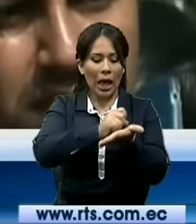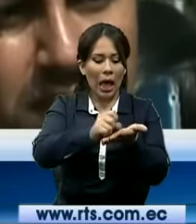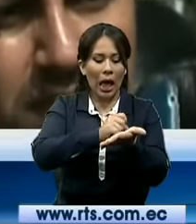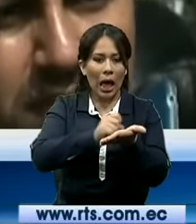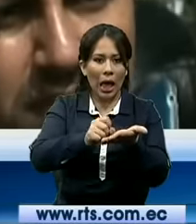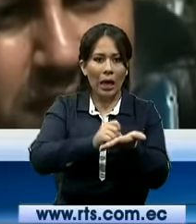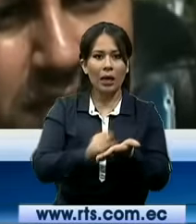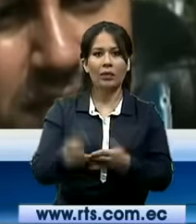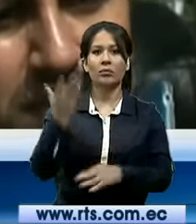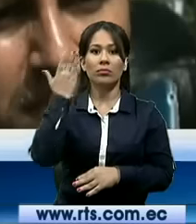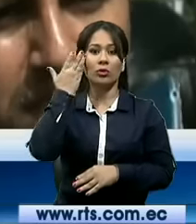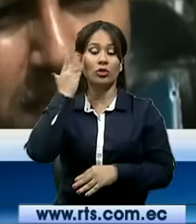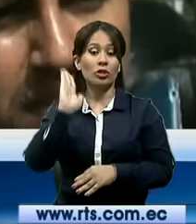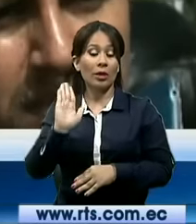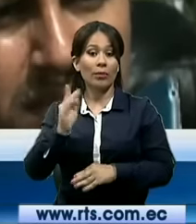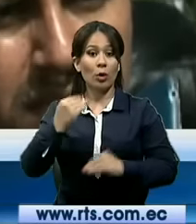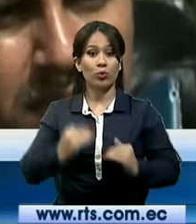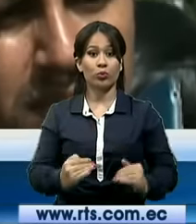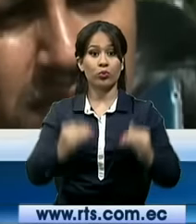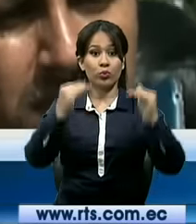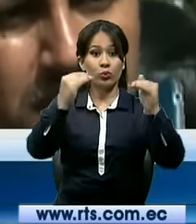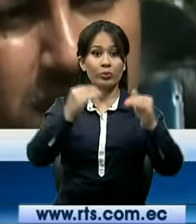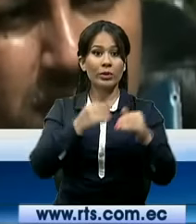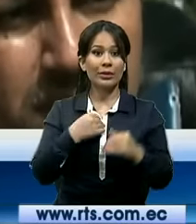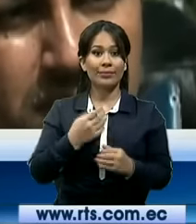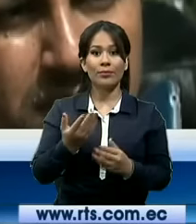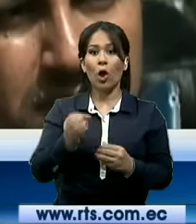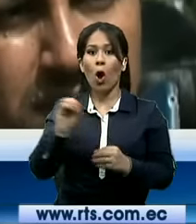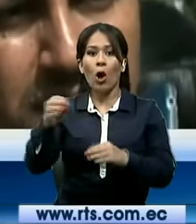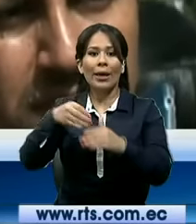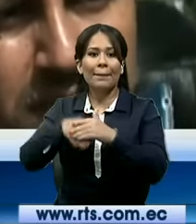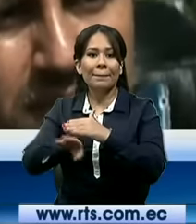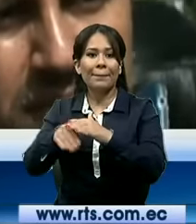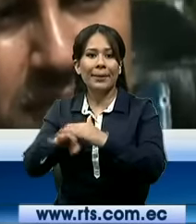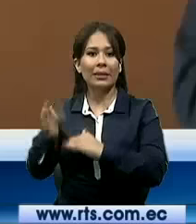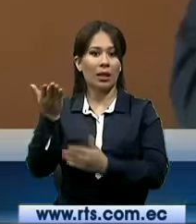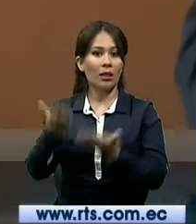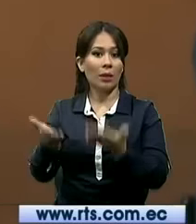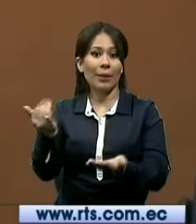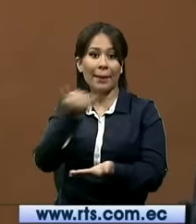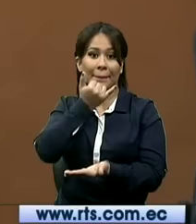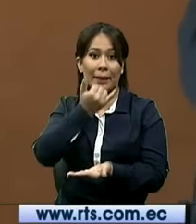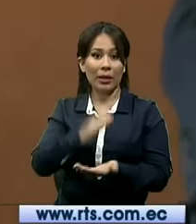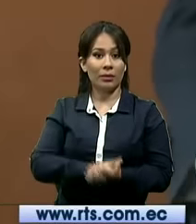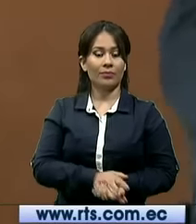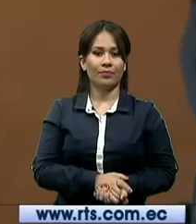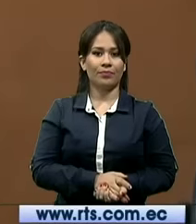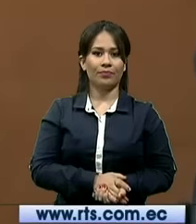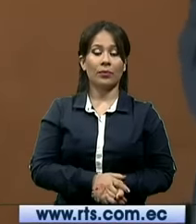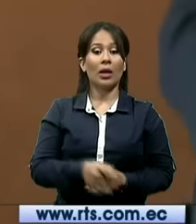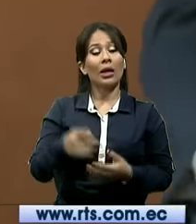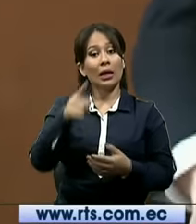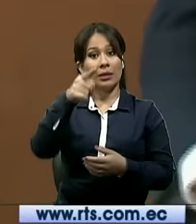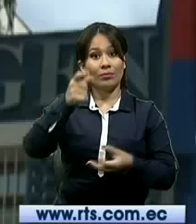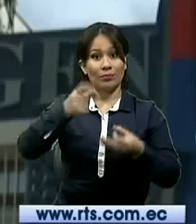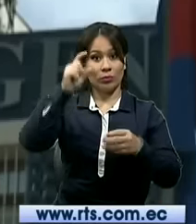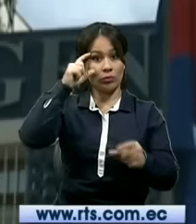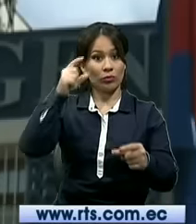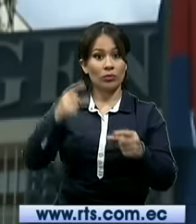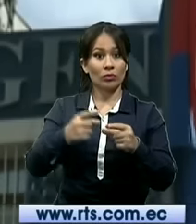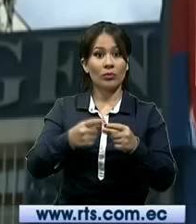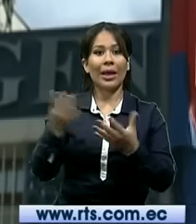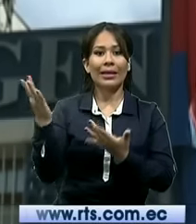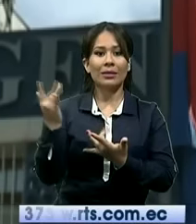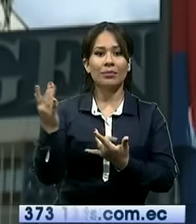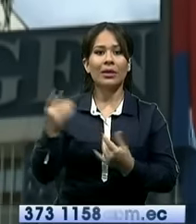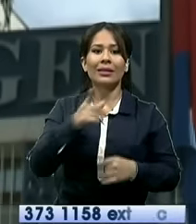dio en la superintendencia o en su momento en la imprenta, eso es lo que se está investigando. Los acusadores esperan que la fiscalía analice los pedidos de prueba